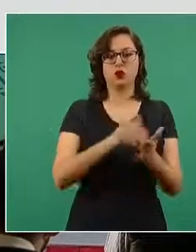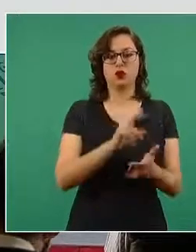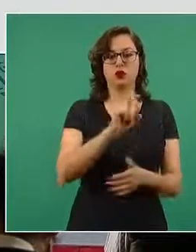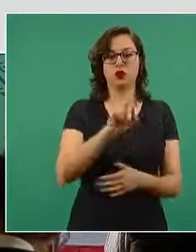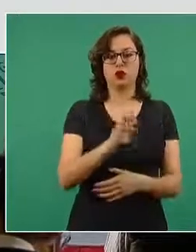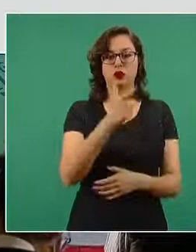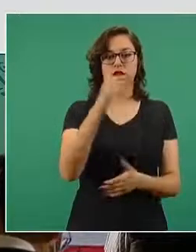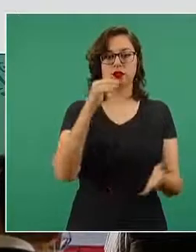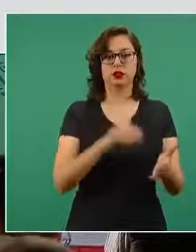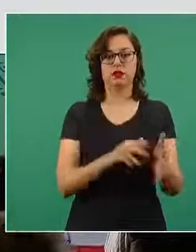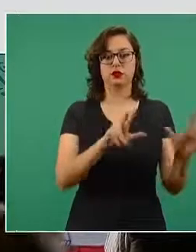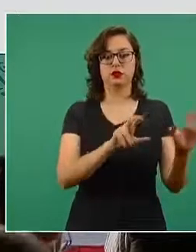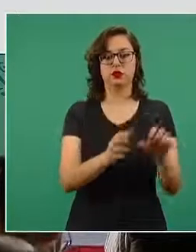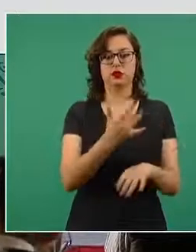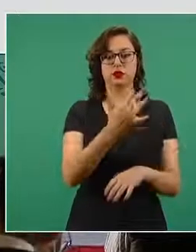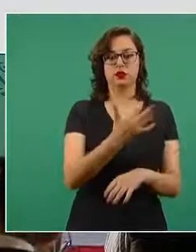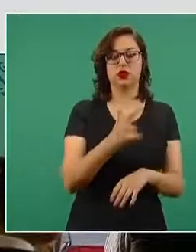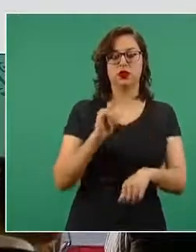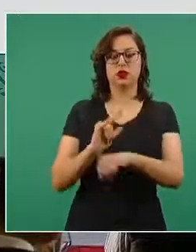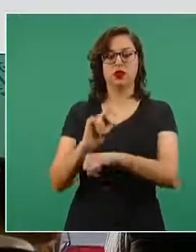1.037.850 y vía aérea